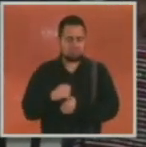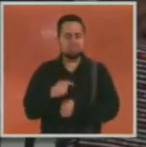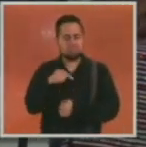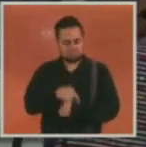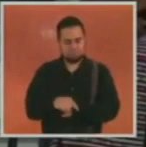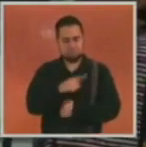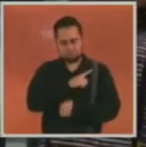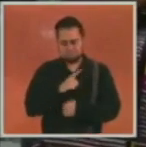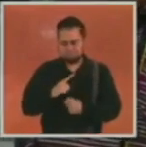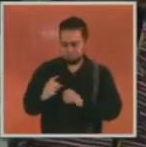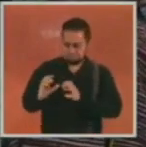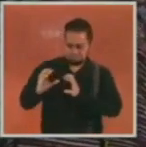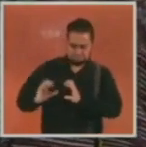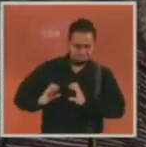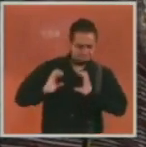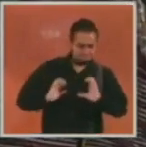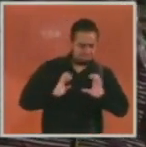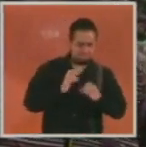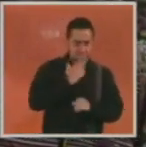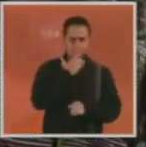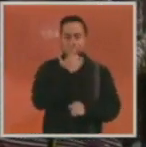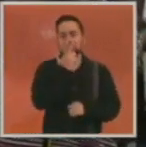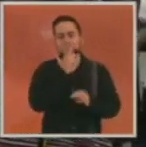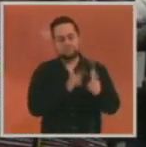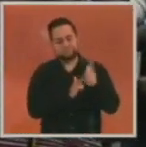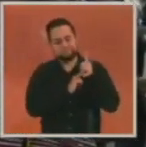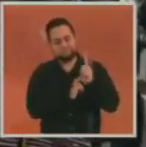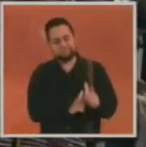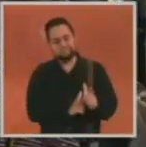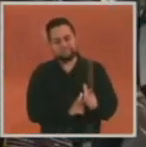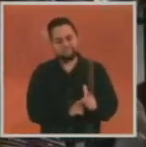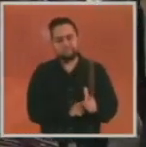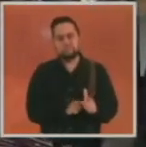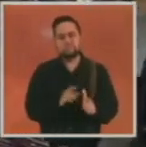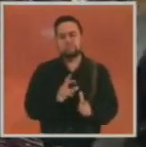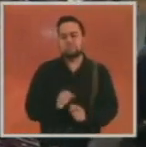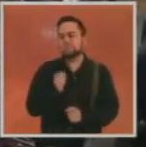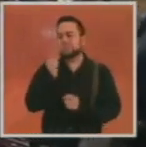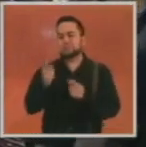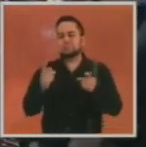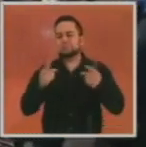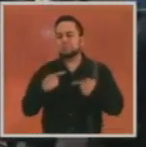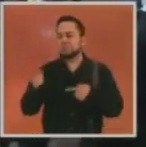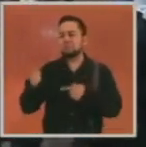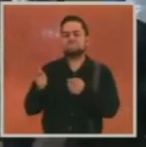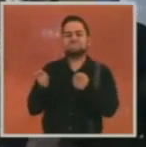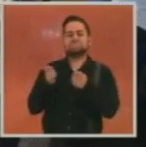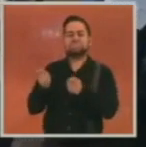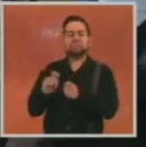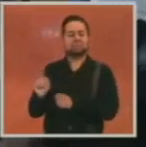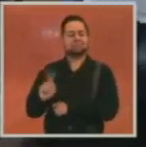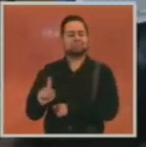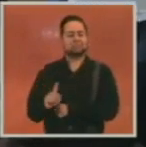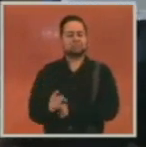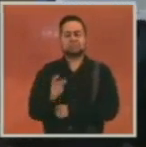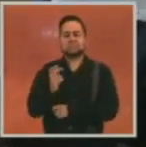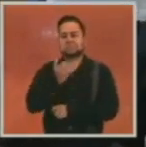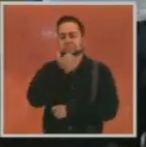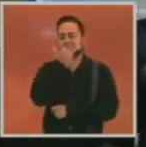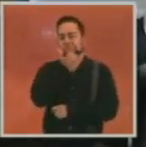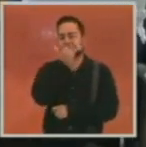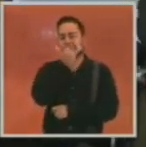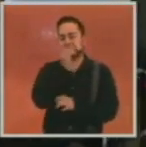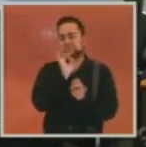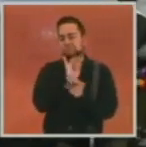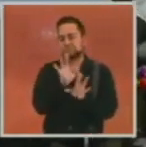la tenemos que cuidar preservar Que no quede manos de unos cuantos eso sería un grave